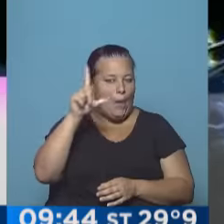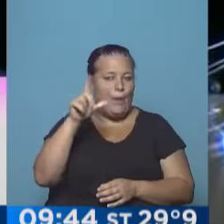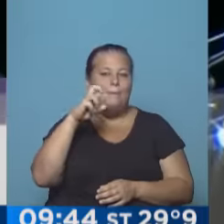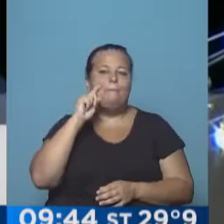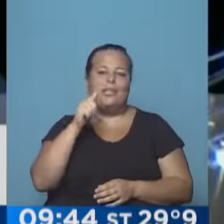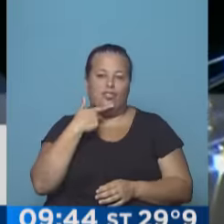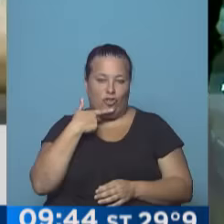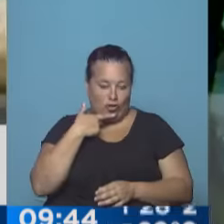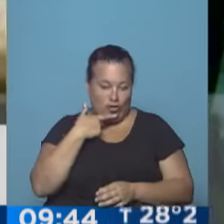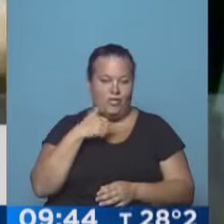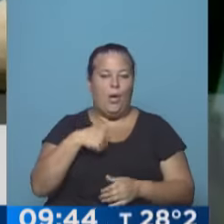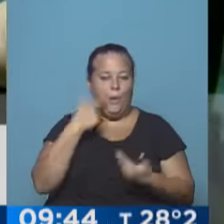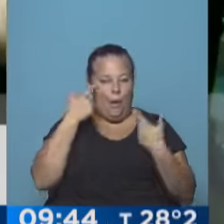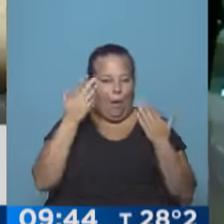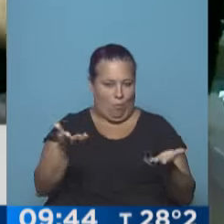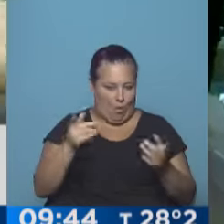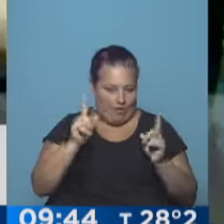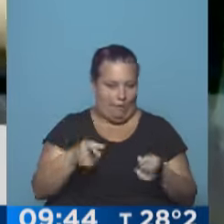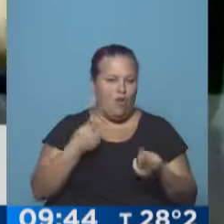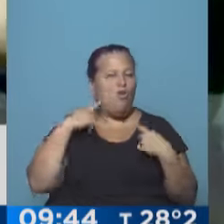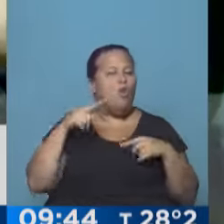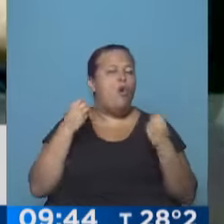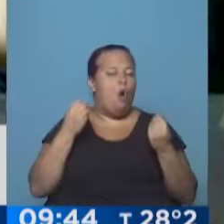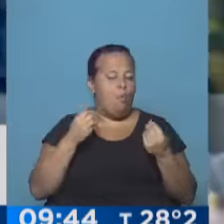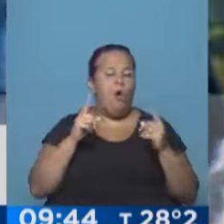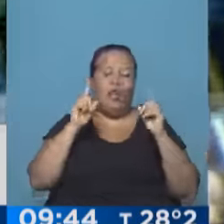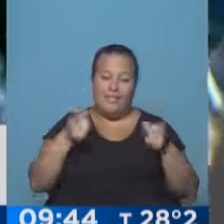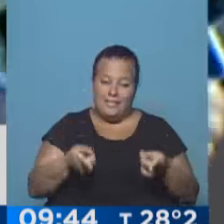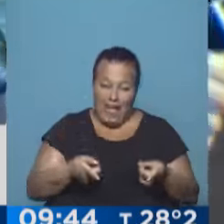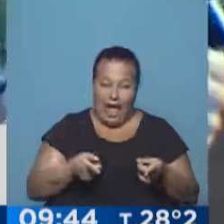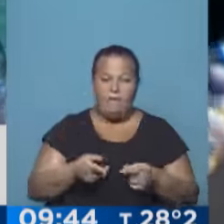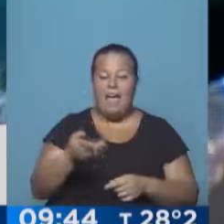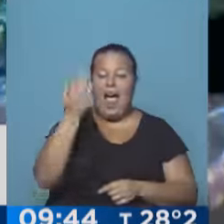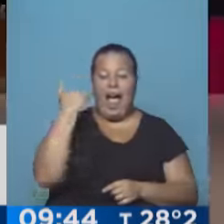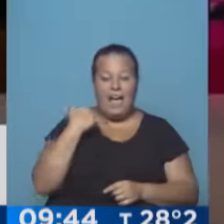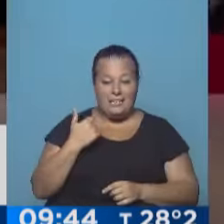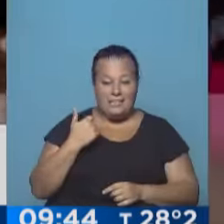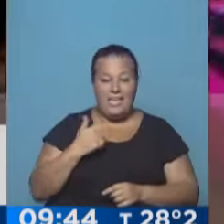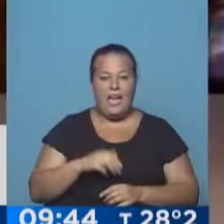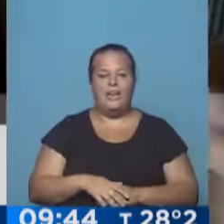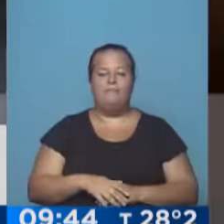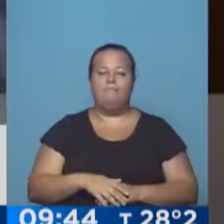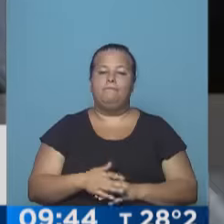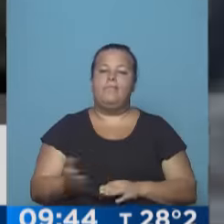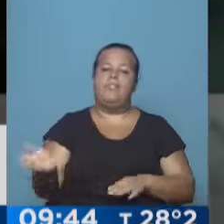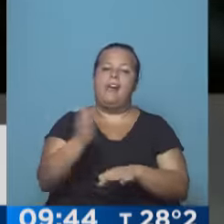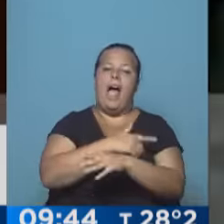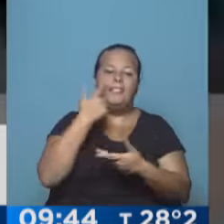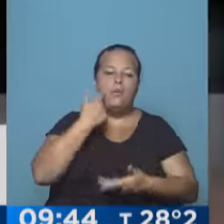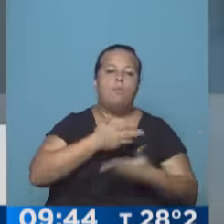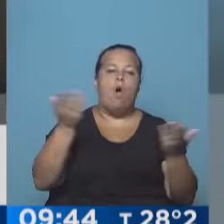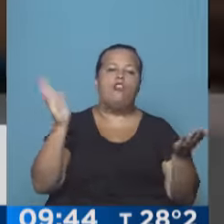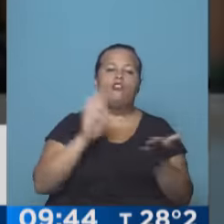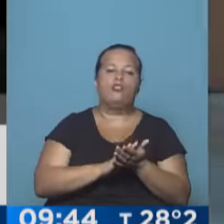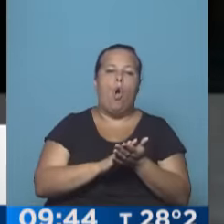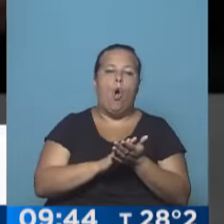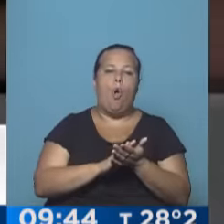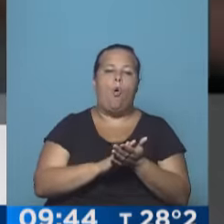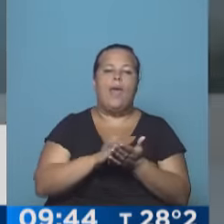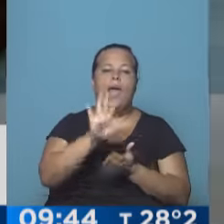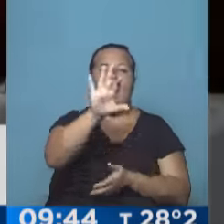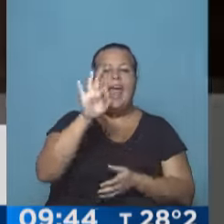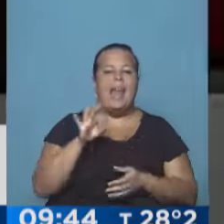Pintos, que vamos a compartir contigo cómo sonó, sino que además ayer se anticipó lo que va a ser la elección